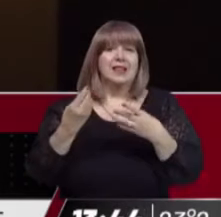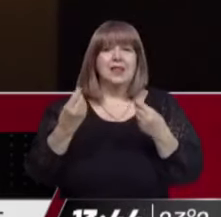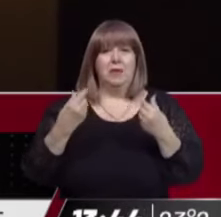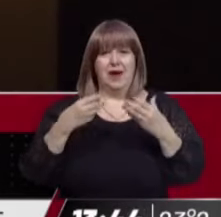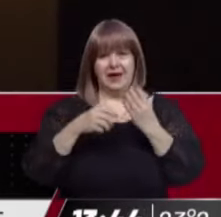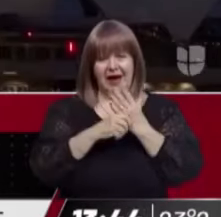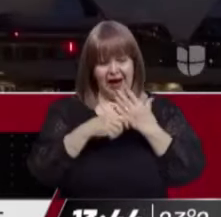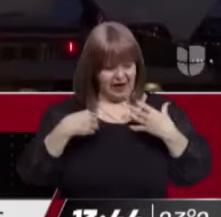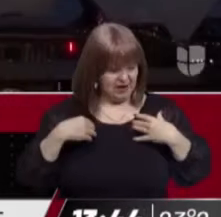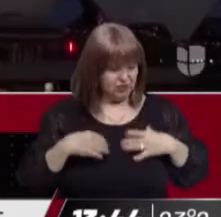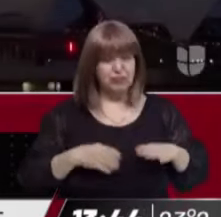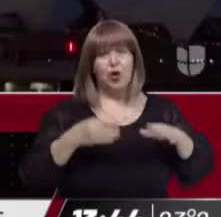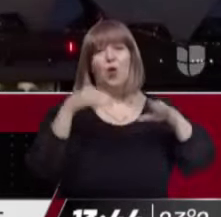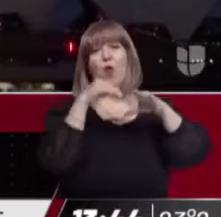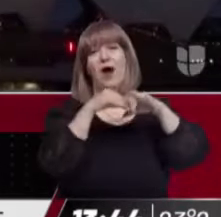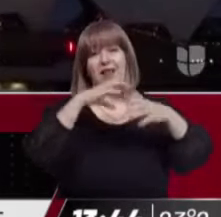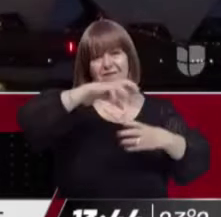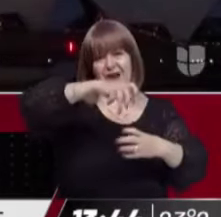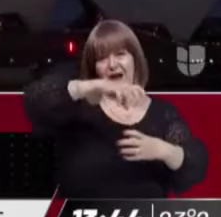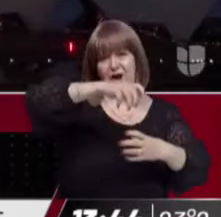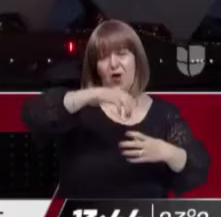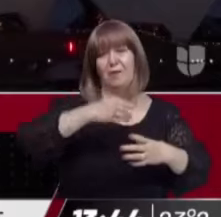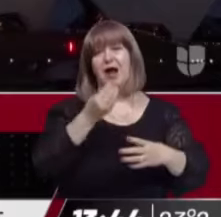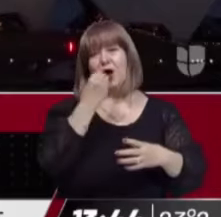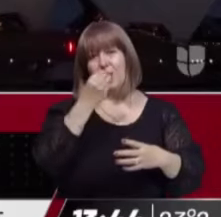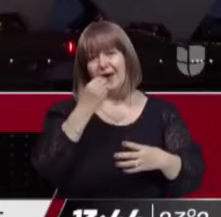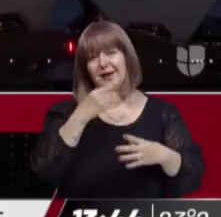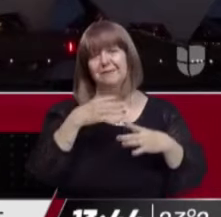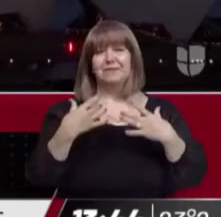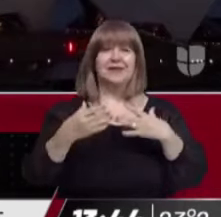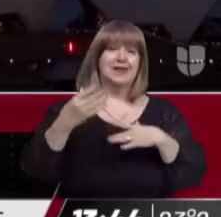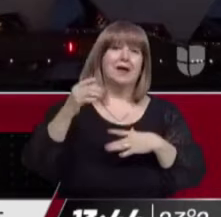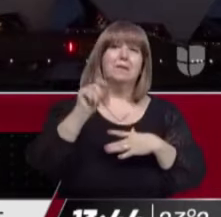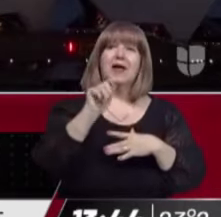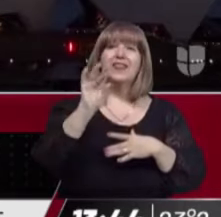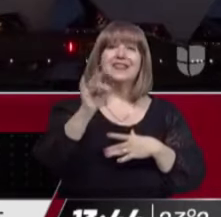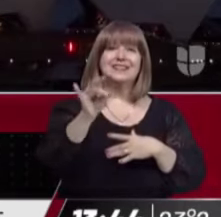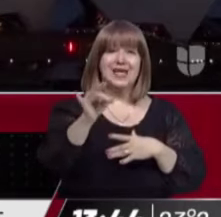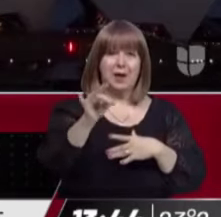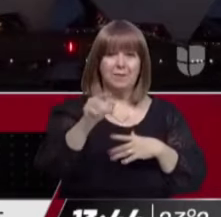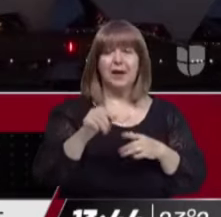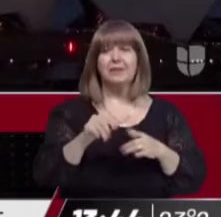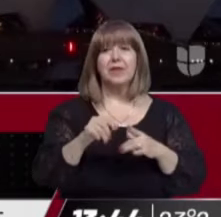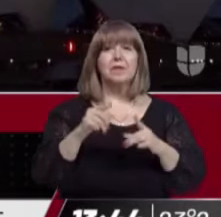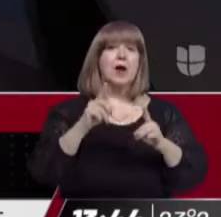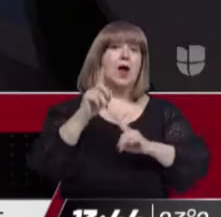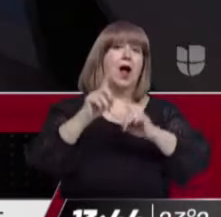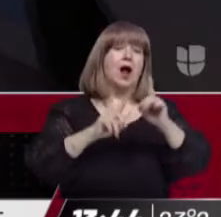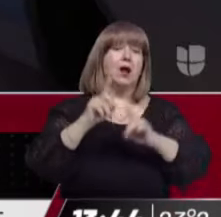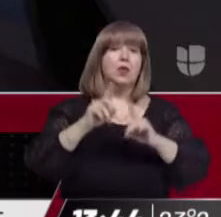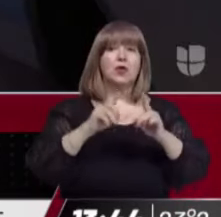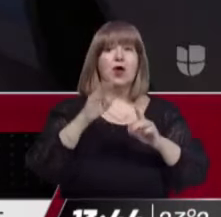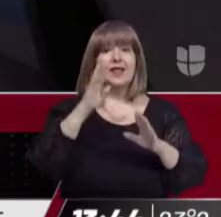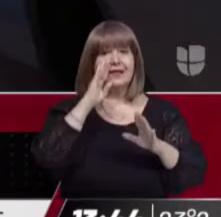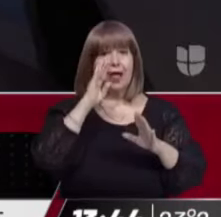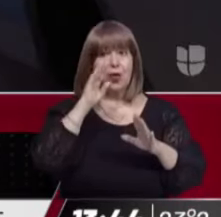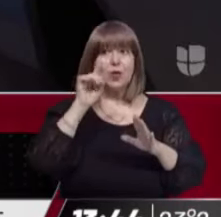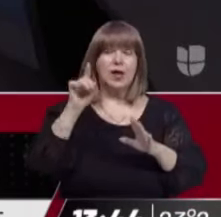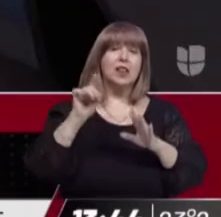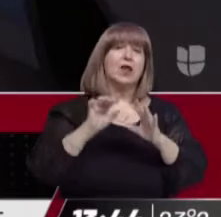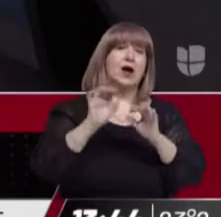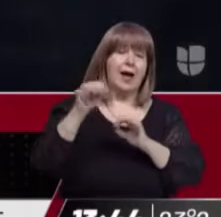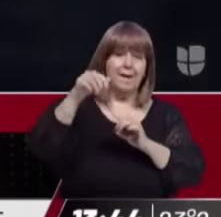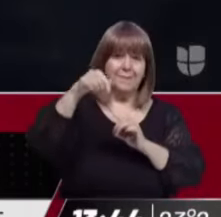Que aquí va a empezar, recordemos, en diciembre, pero bueno, en algunas latitudes dentro de Estados Unidos